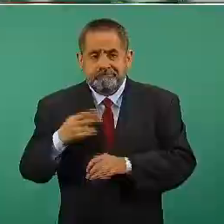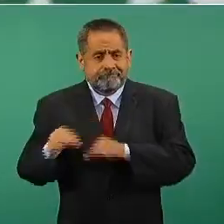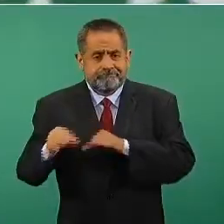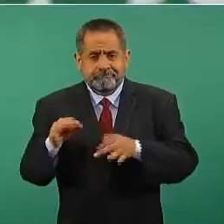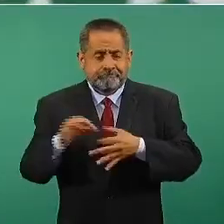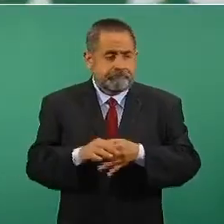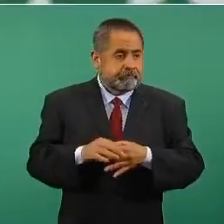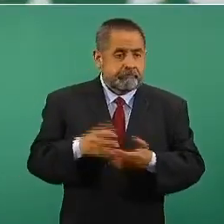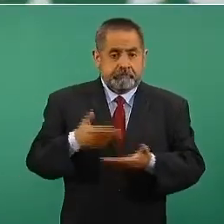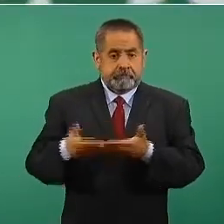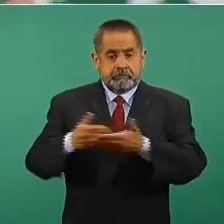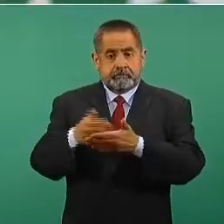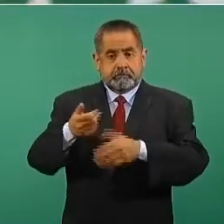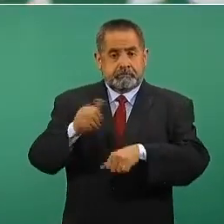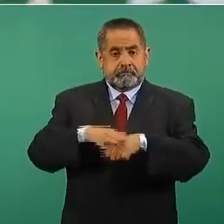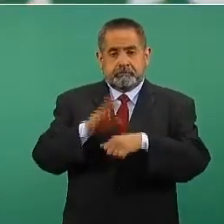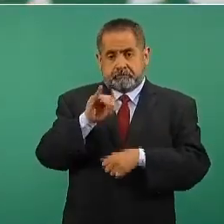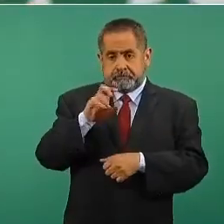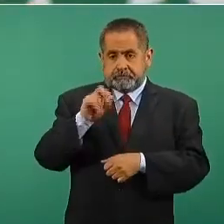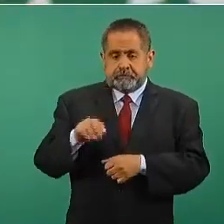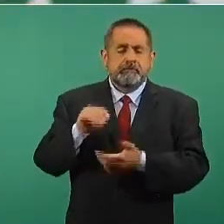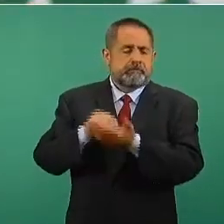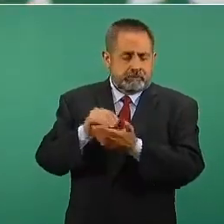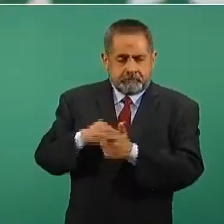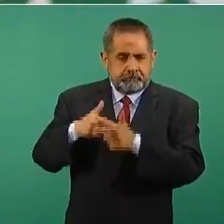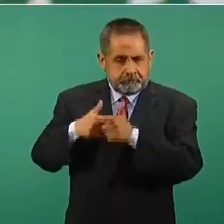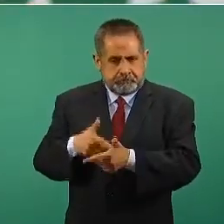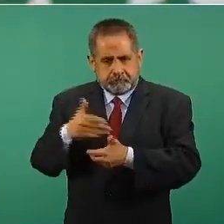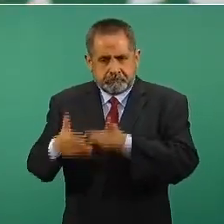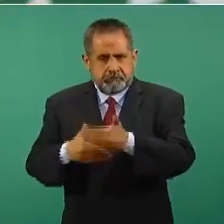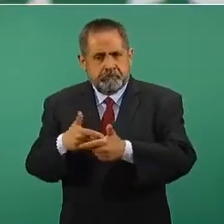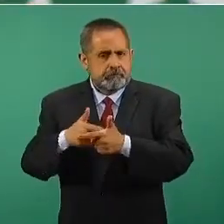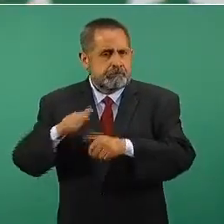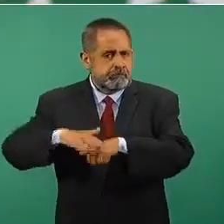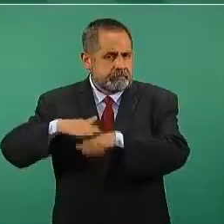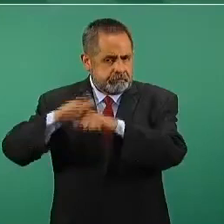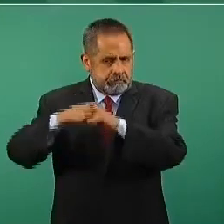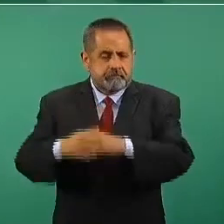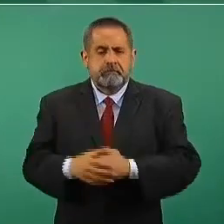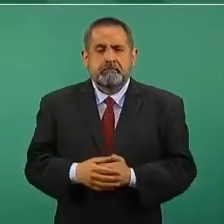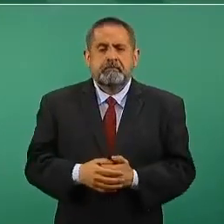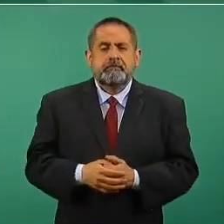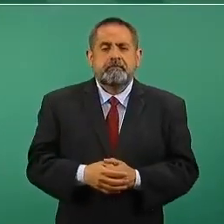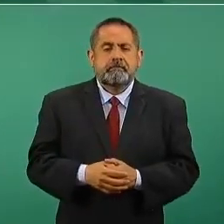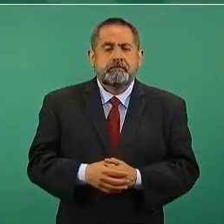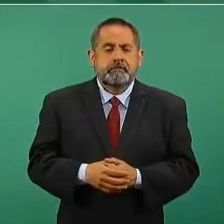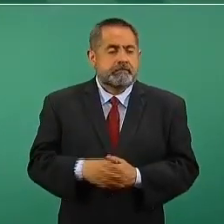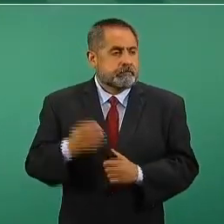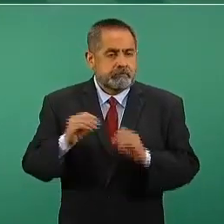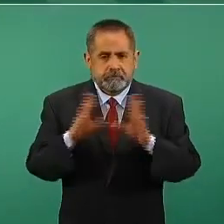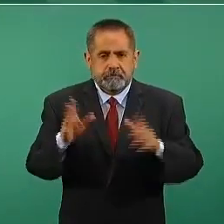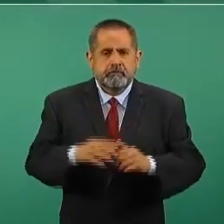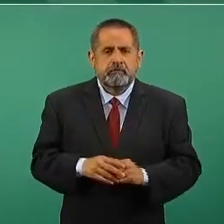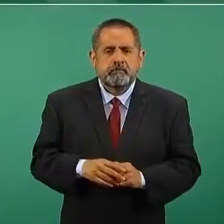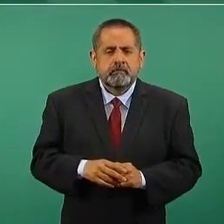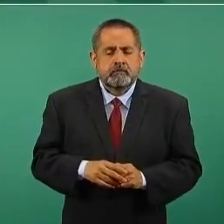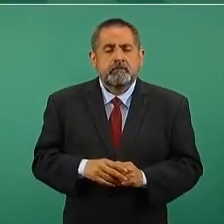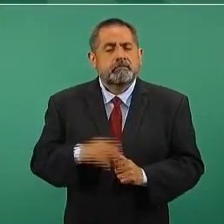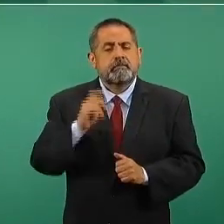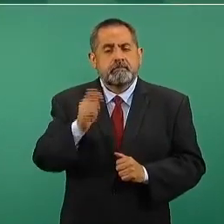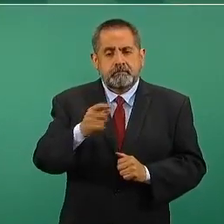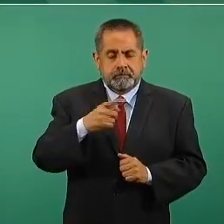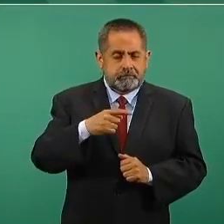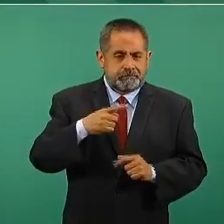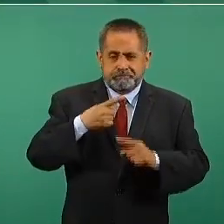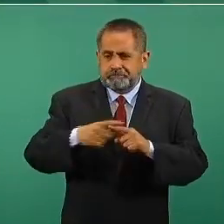ahora con la nueva administración suponemos que esto va a aumentar. Y, por supuesto, fortalecer todas